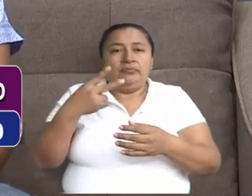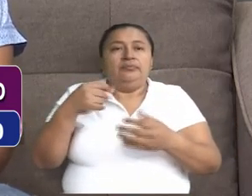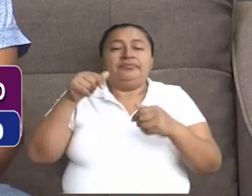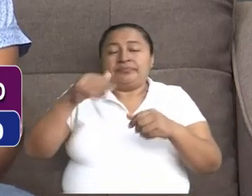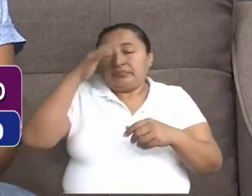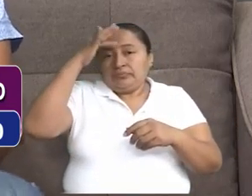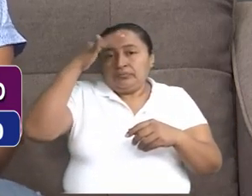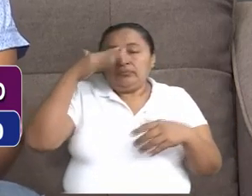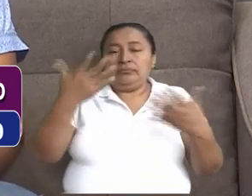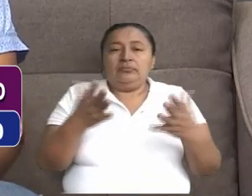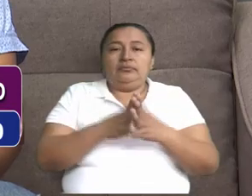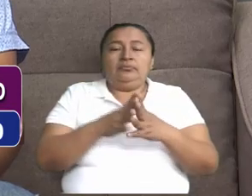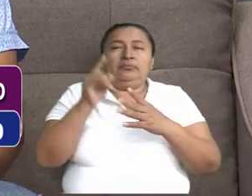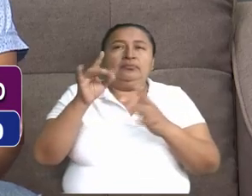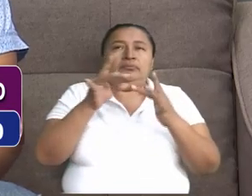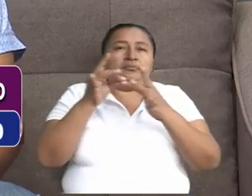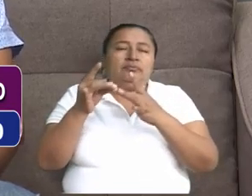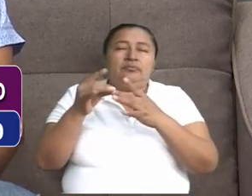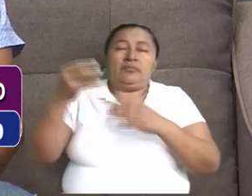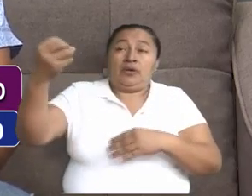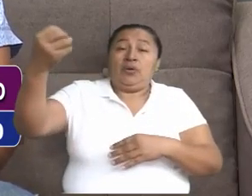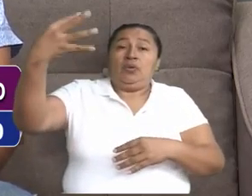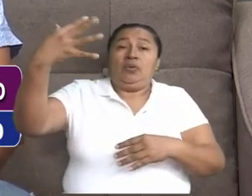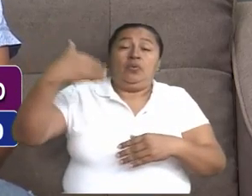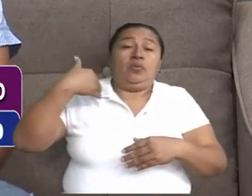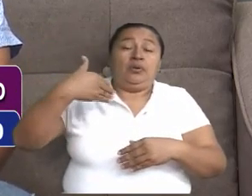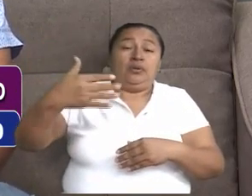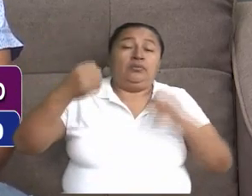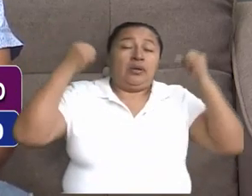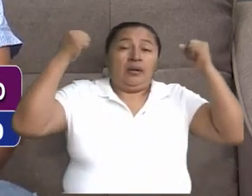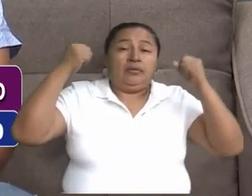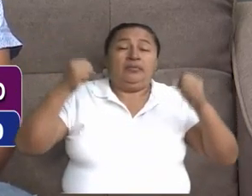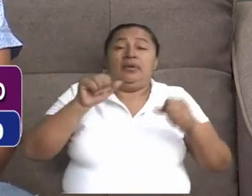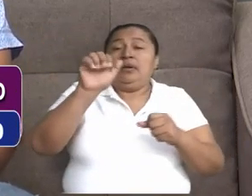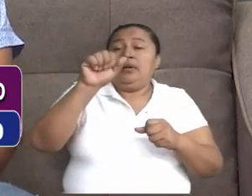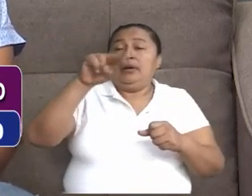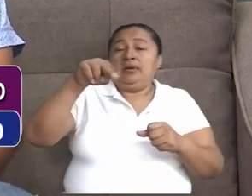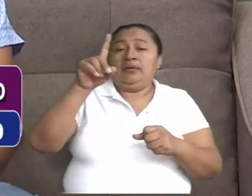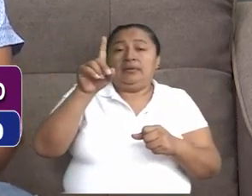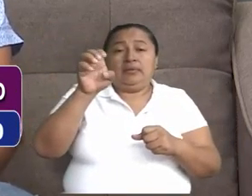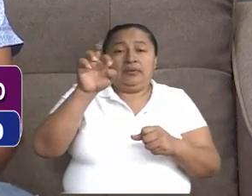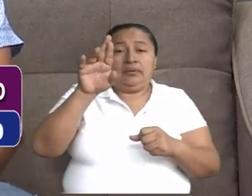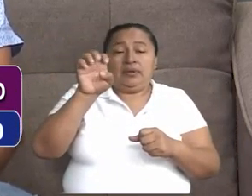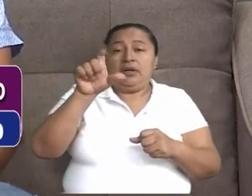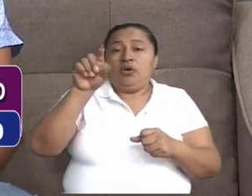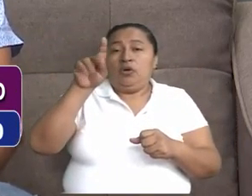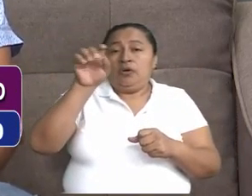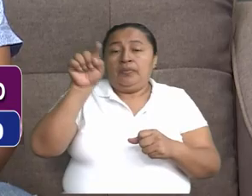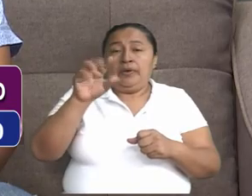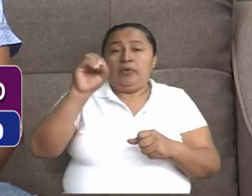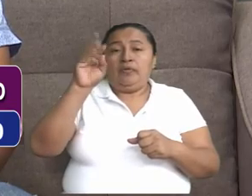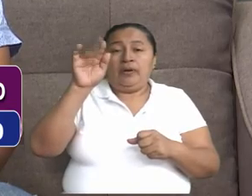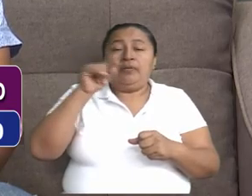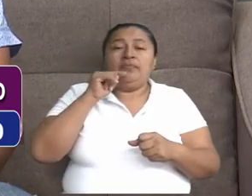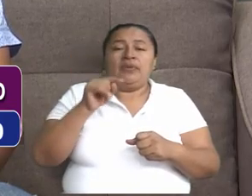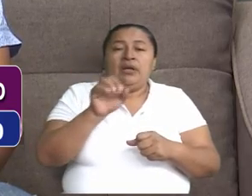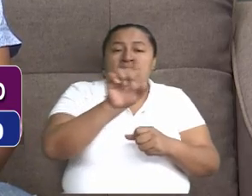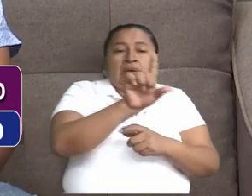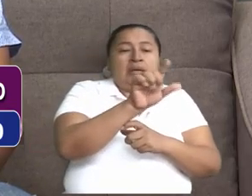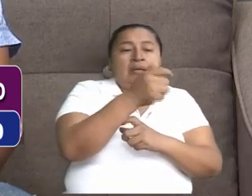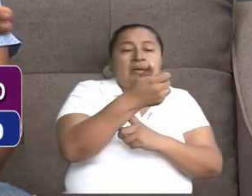a México como una especie de luz cuando, bueno, se da el triunfo de Andrés Manuel López Obrador. Legitimidad, legalidad, ¿no?